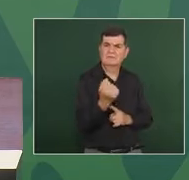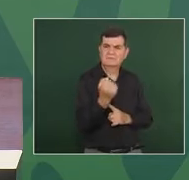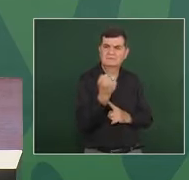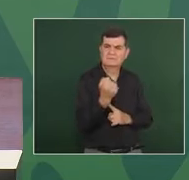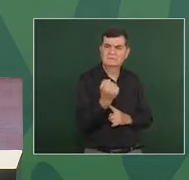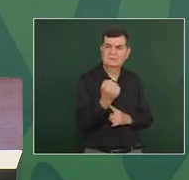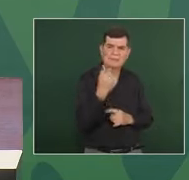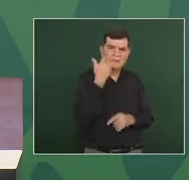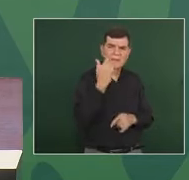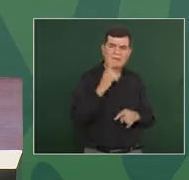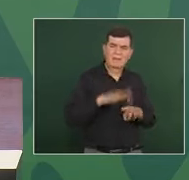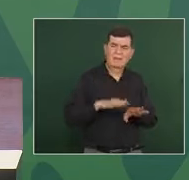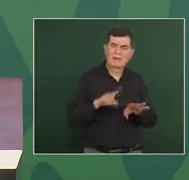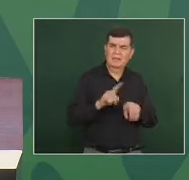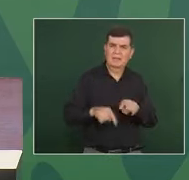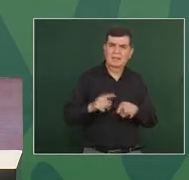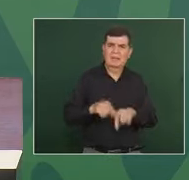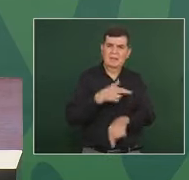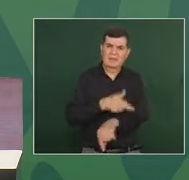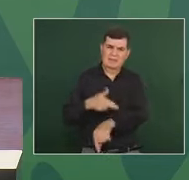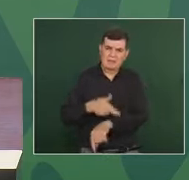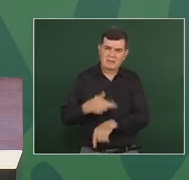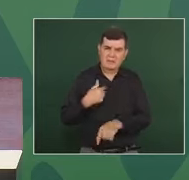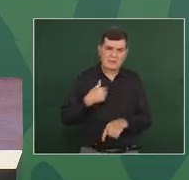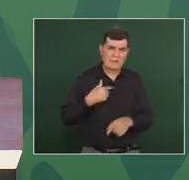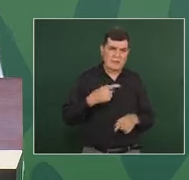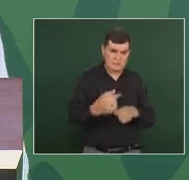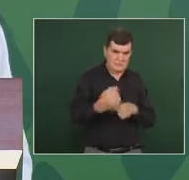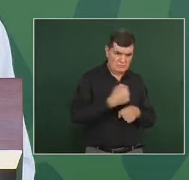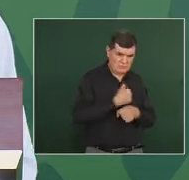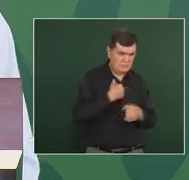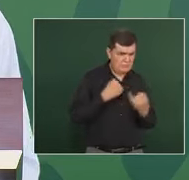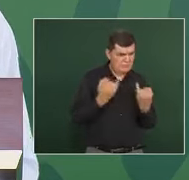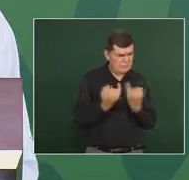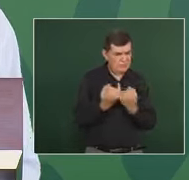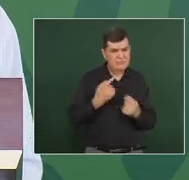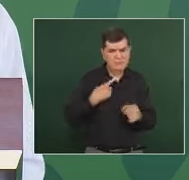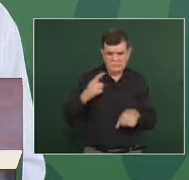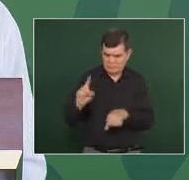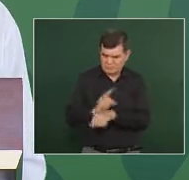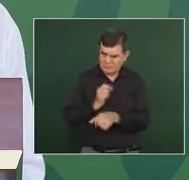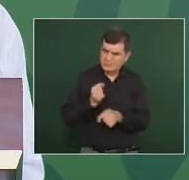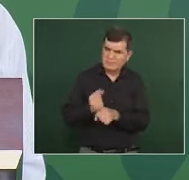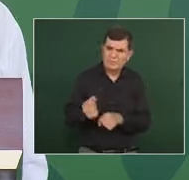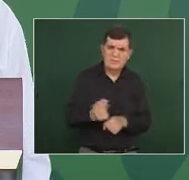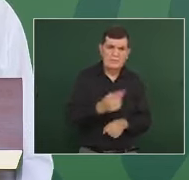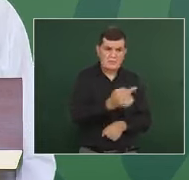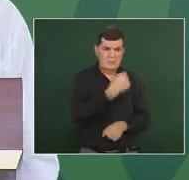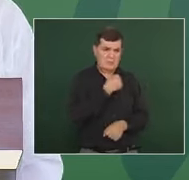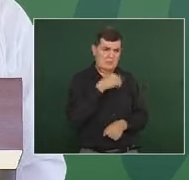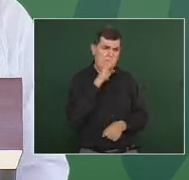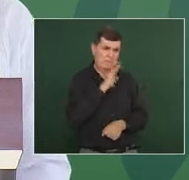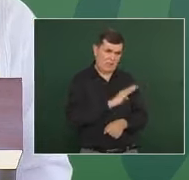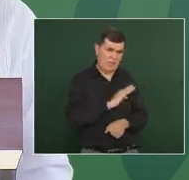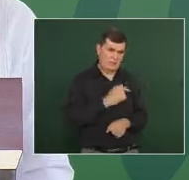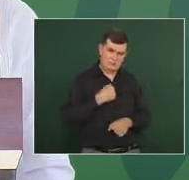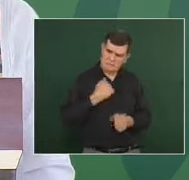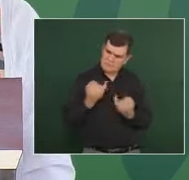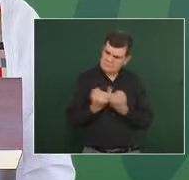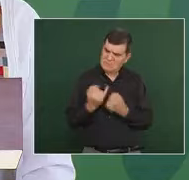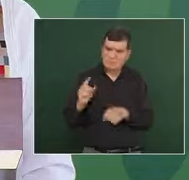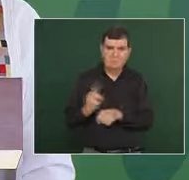a querer resolver la violencia con la violencia, el mal con el mal, cuando el mal hay que resolverlo haciendo el